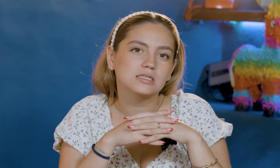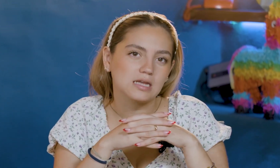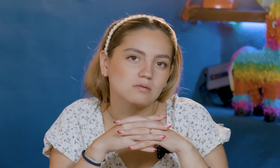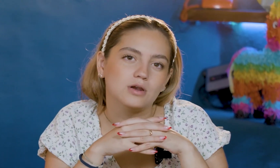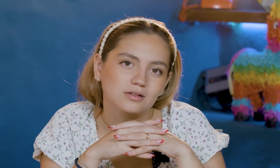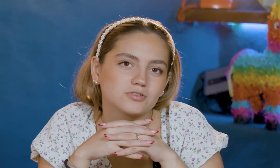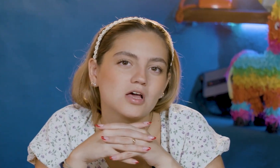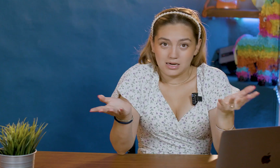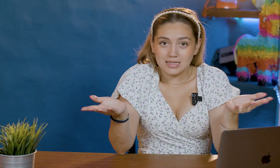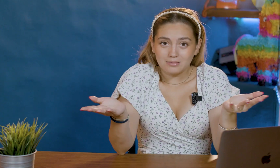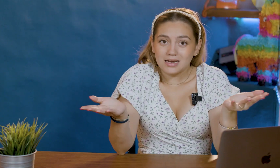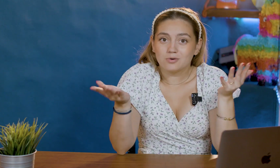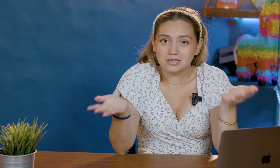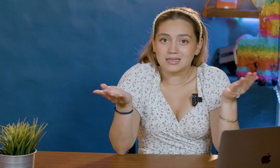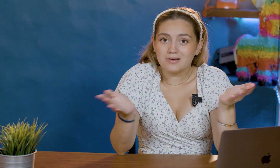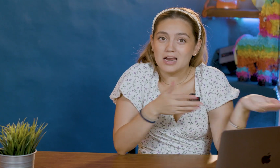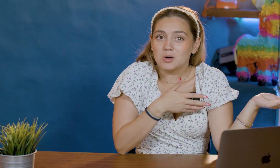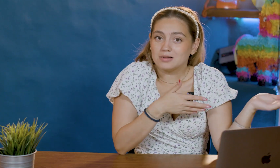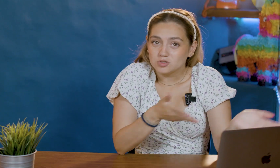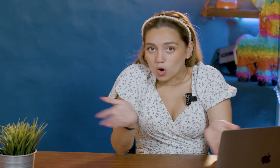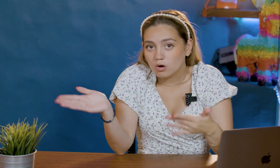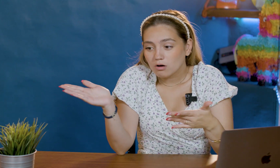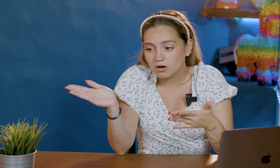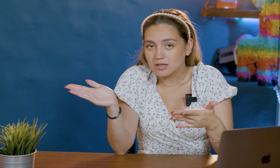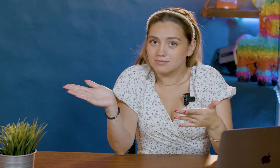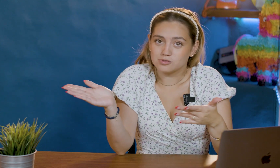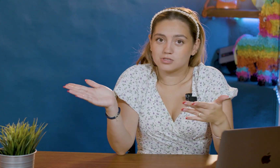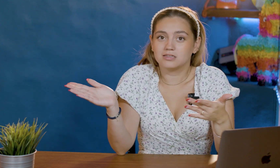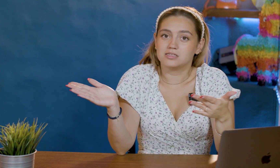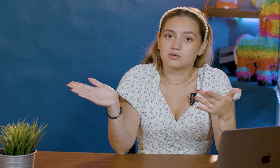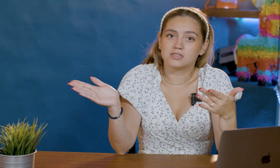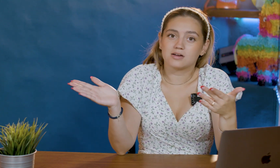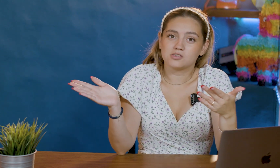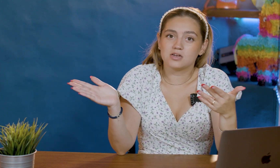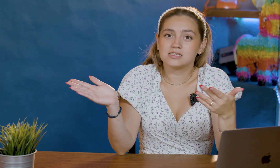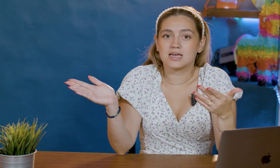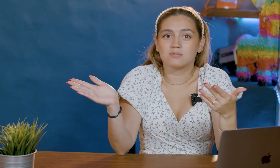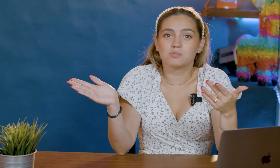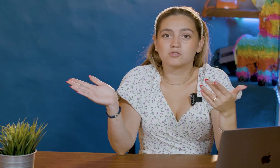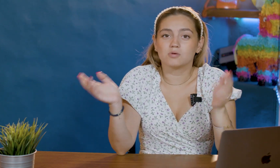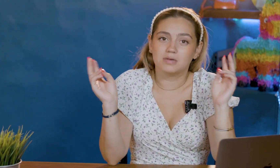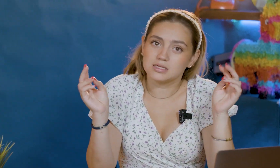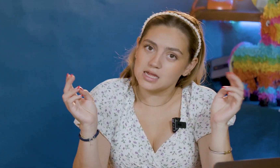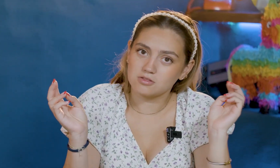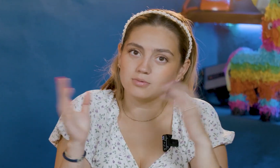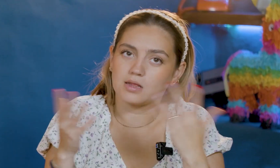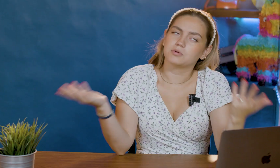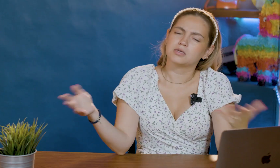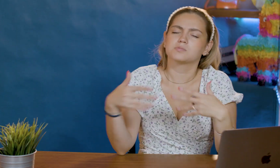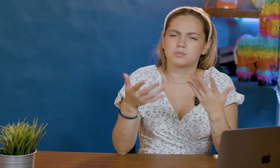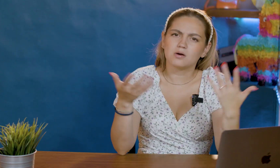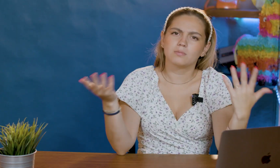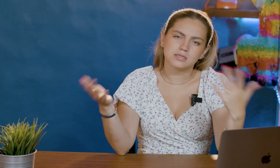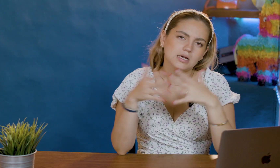vacaciones que tenía acumulados. Literalmente la junta directiva lo mandó a tomar sus 35 días de vacaciones y en cambio puso, mientras tanto,